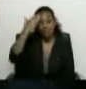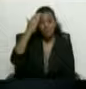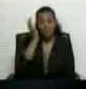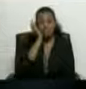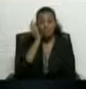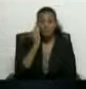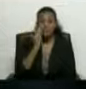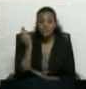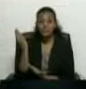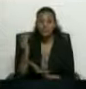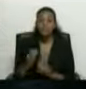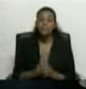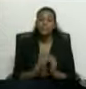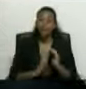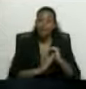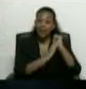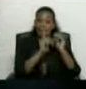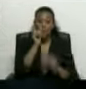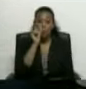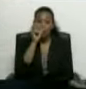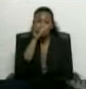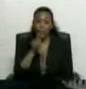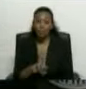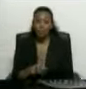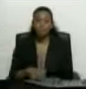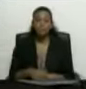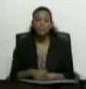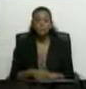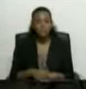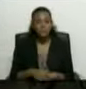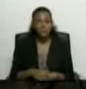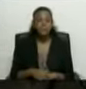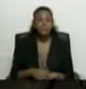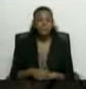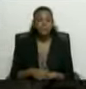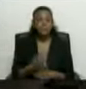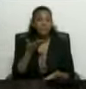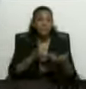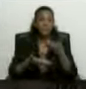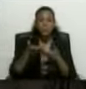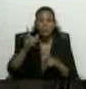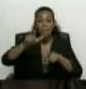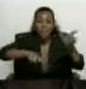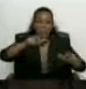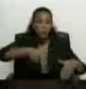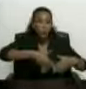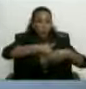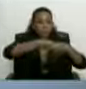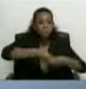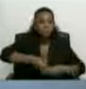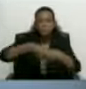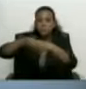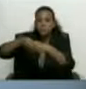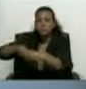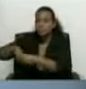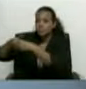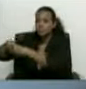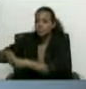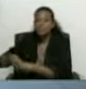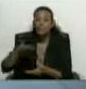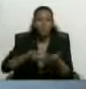Caracas y el jefe de gobierno, Nahum Fernández, interactuando con los